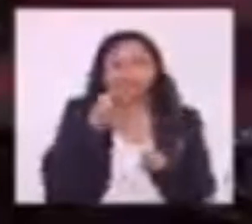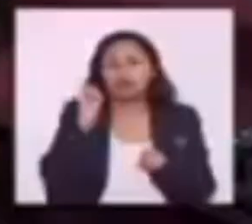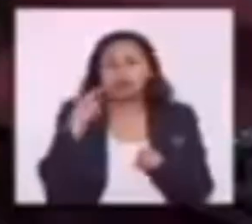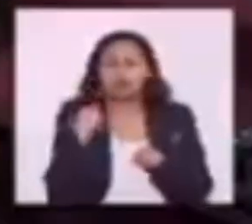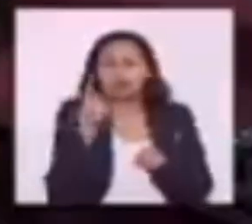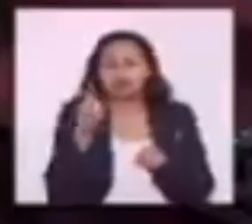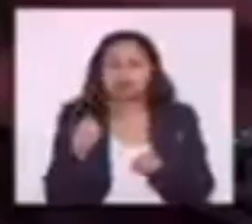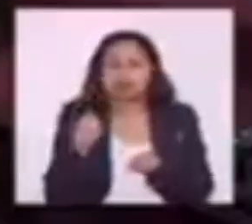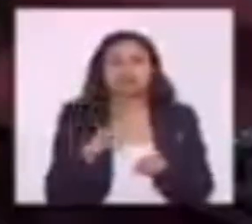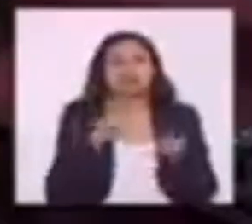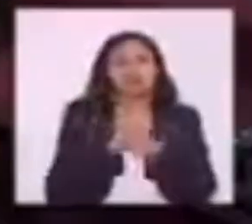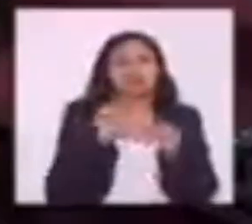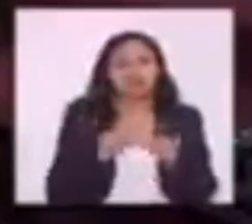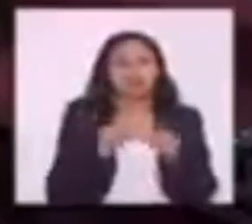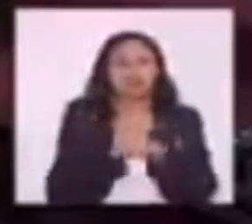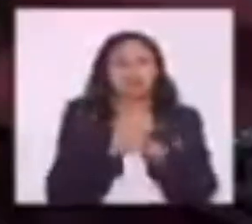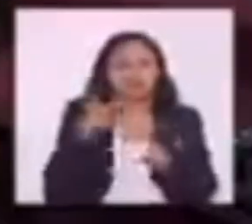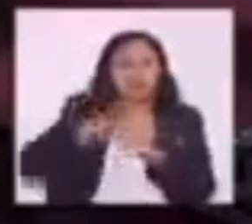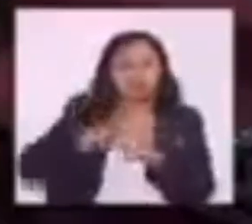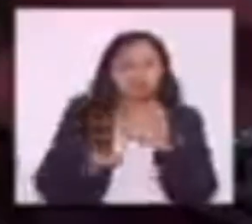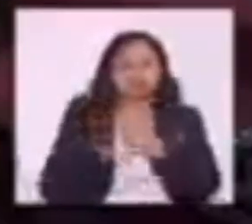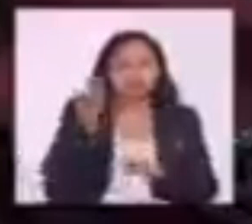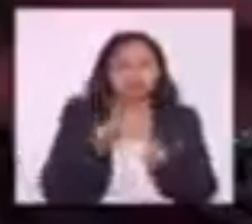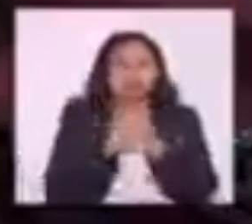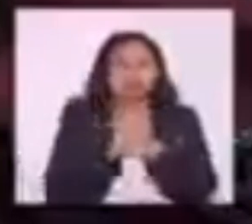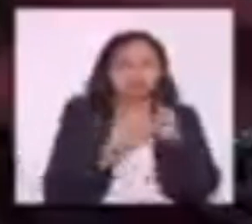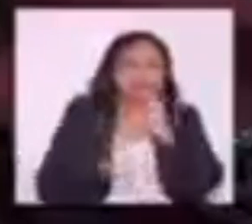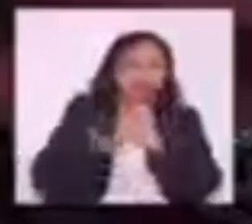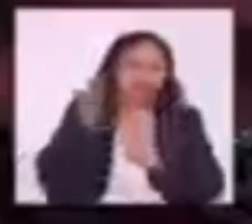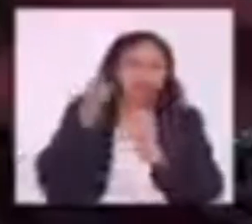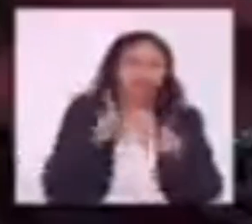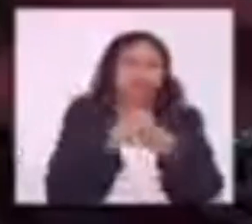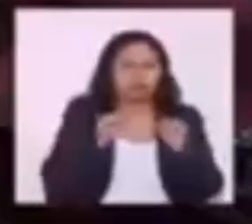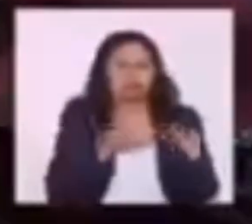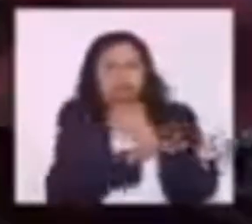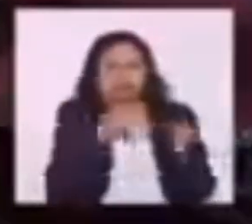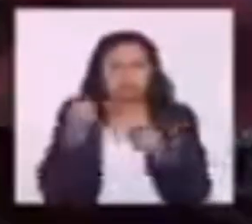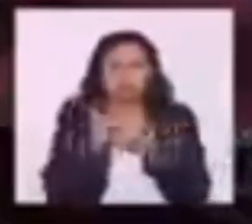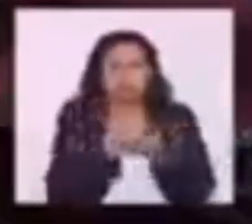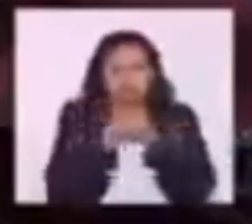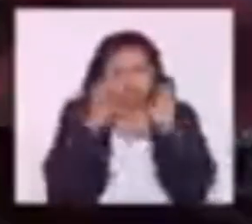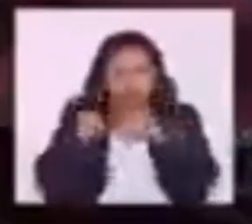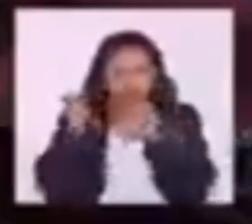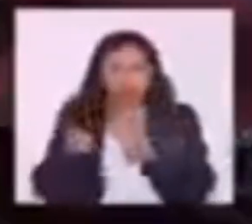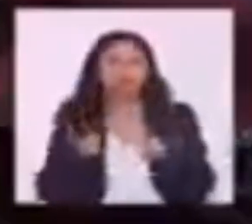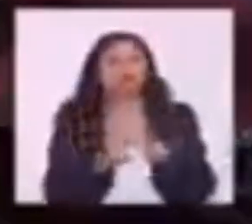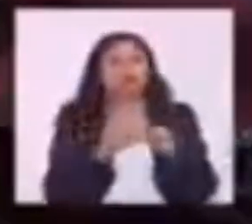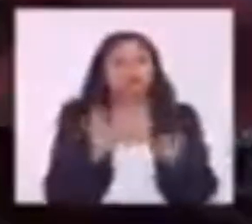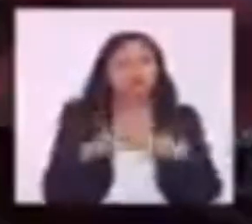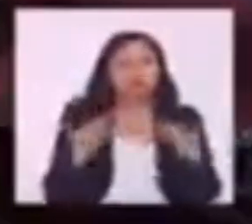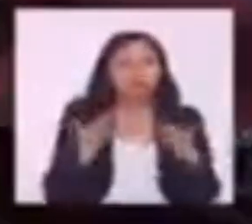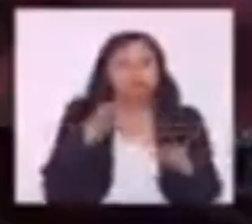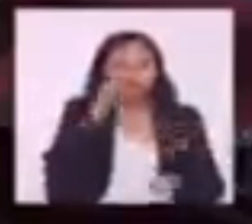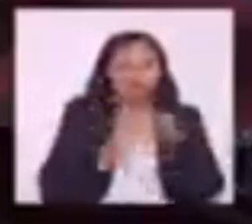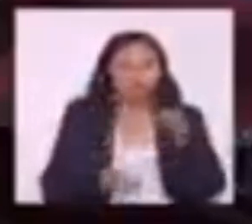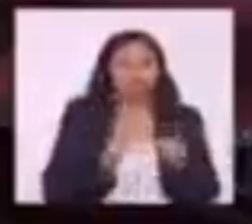vuelta. Miren cómo está la gasolina de cara y la tendencia es a subir. Le vamos a quitar ese dinero a la población. Es